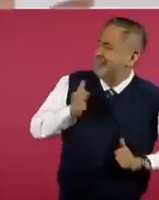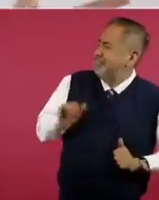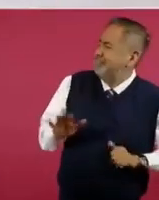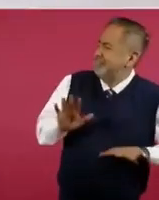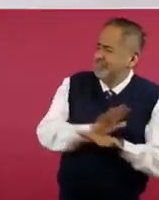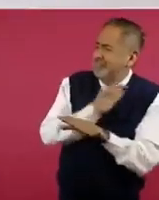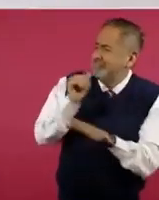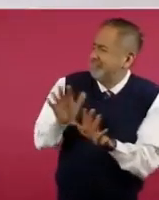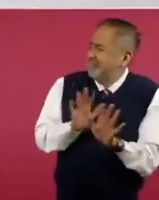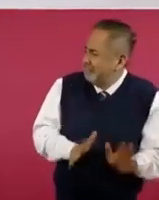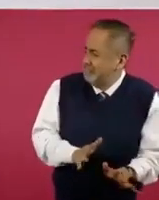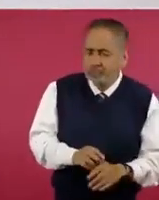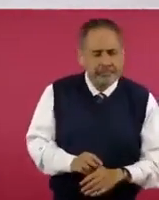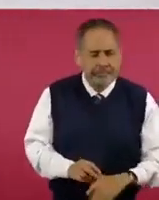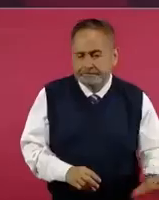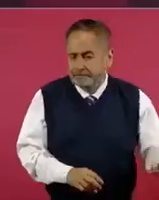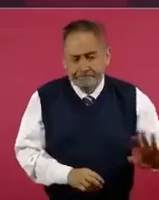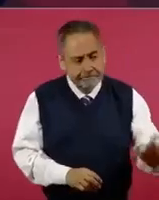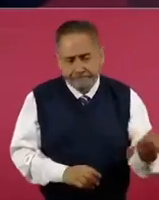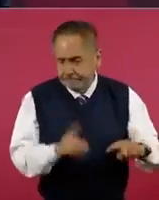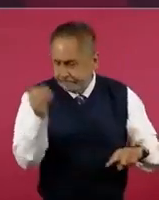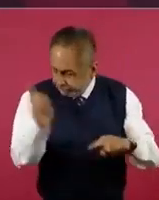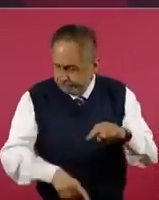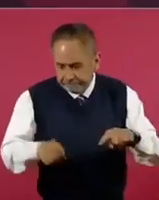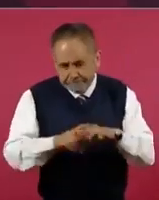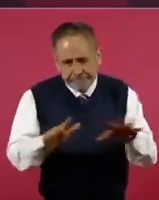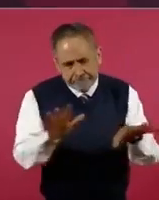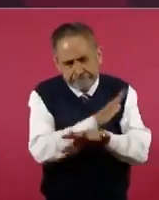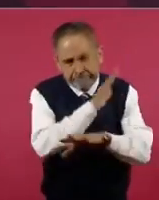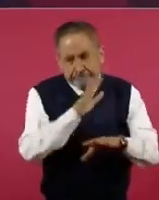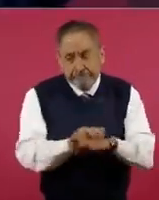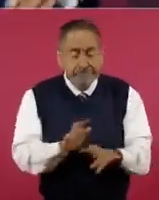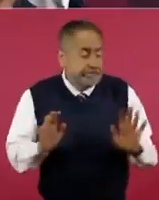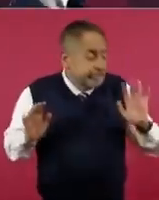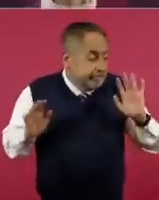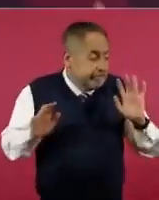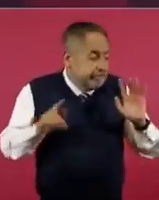no se puede. Entonces, ahí se le va a ir pasando el enojo.